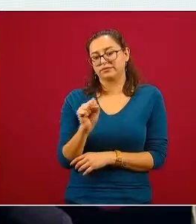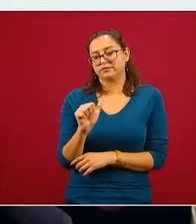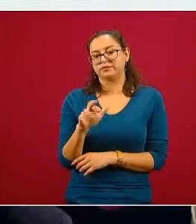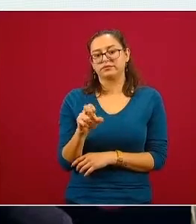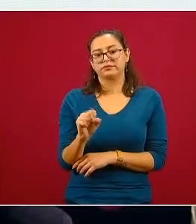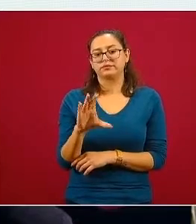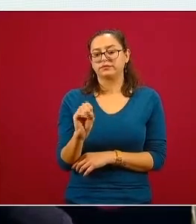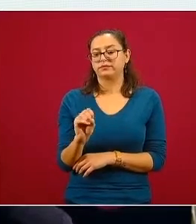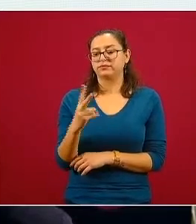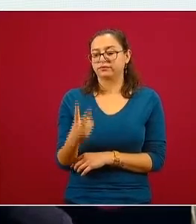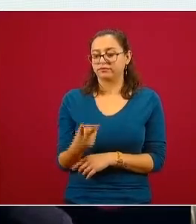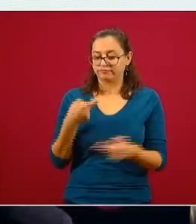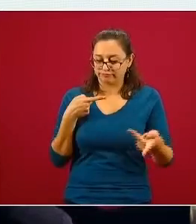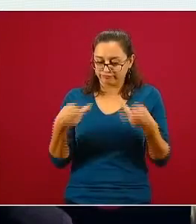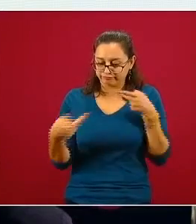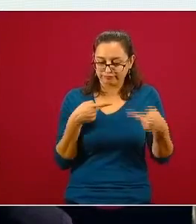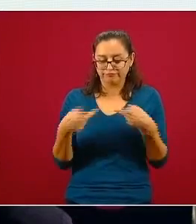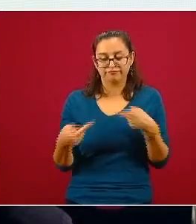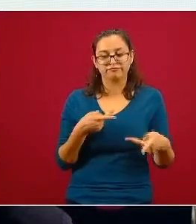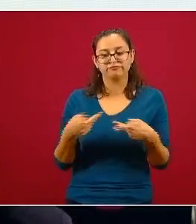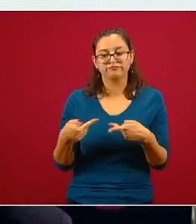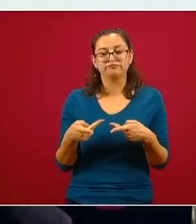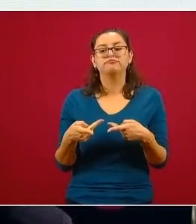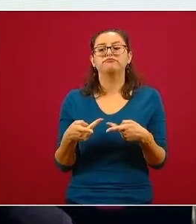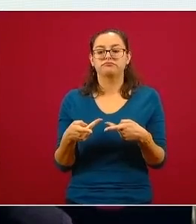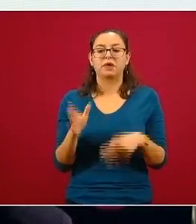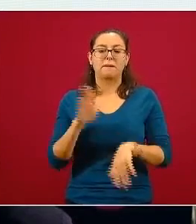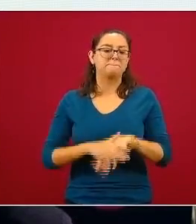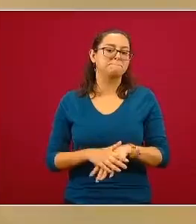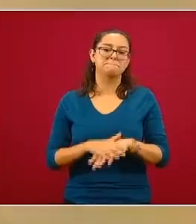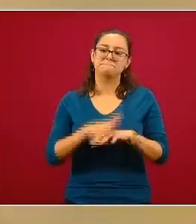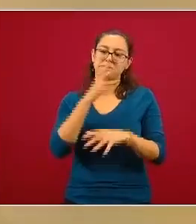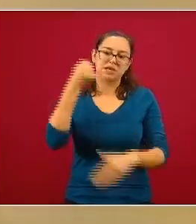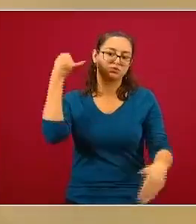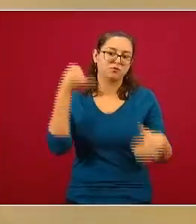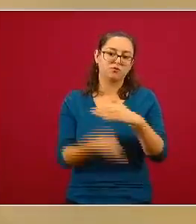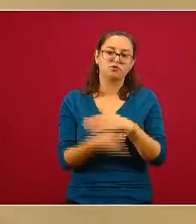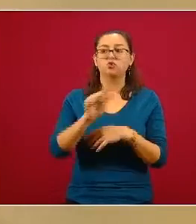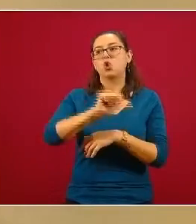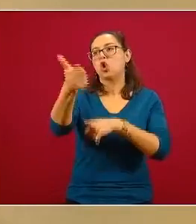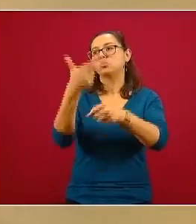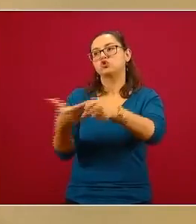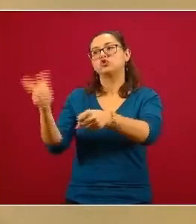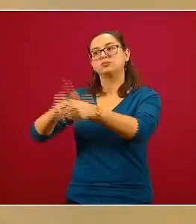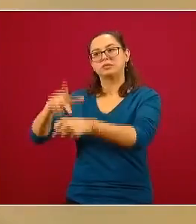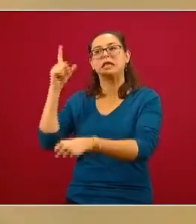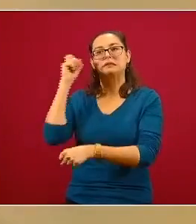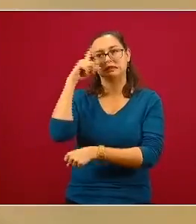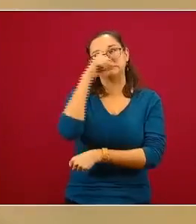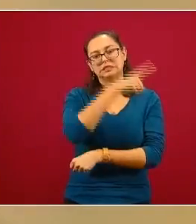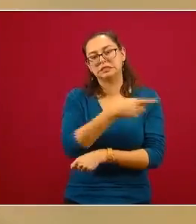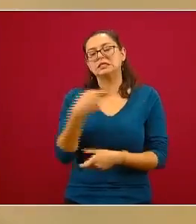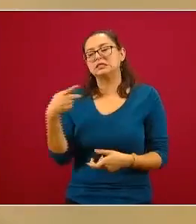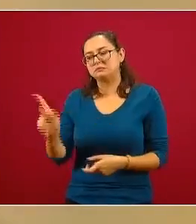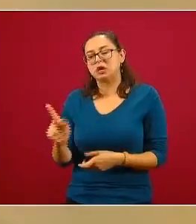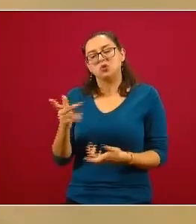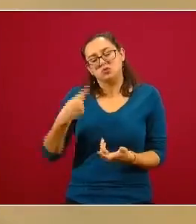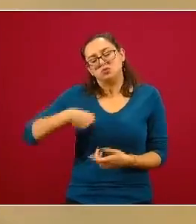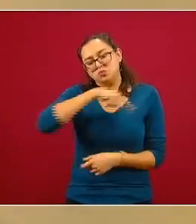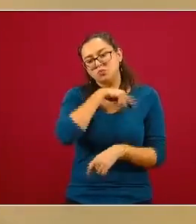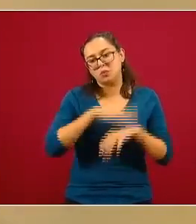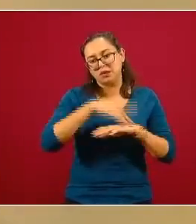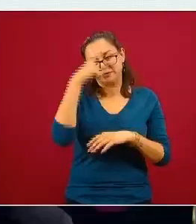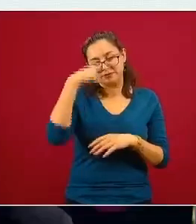COVID-19, en una forma mucho más amplia que el resto de los hospitales, sin descuidar al resto de